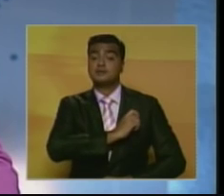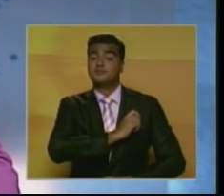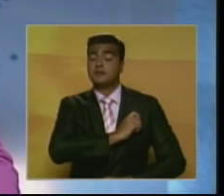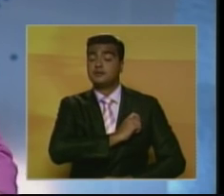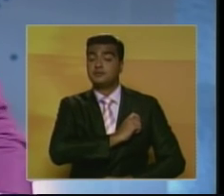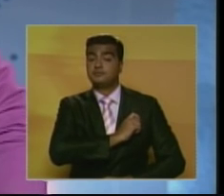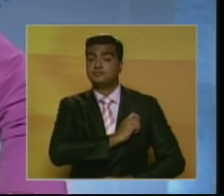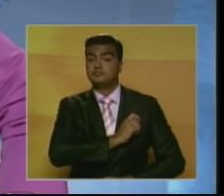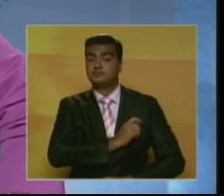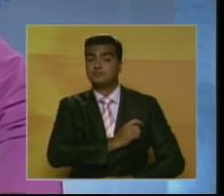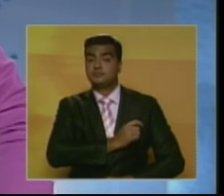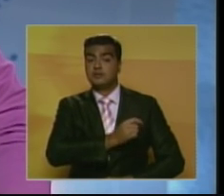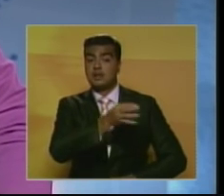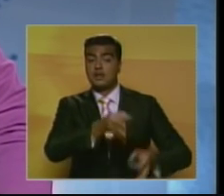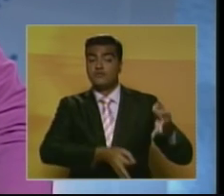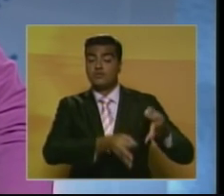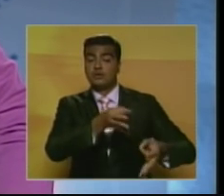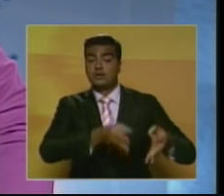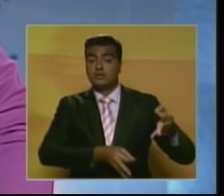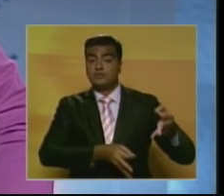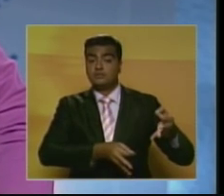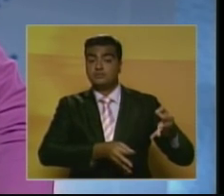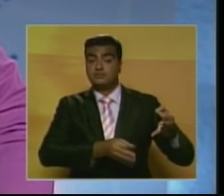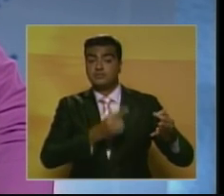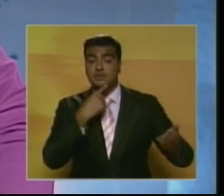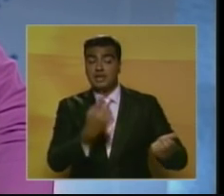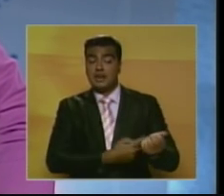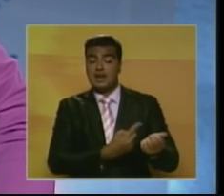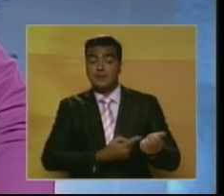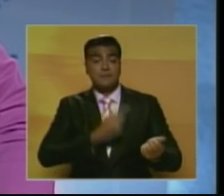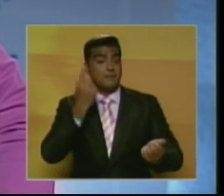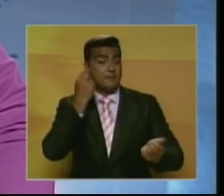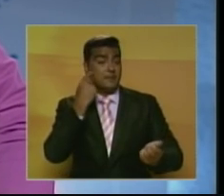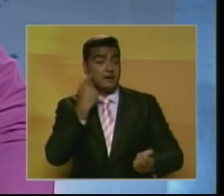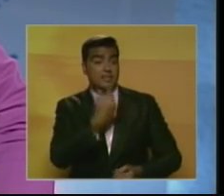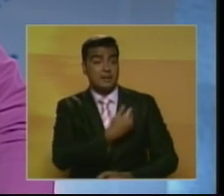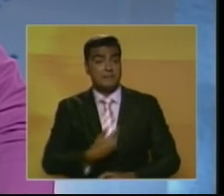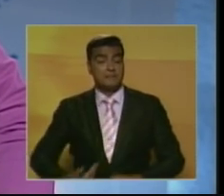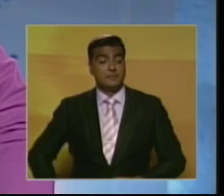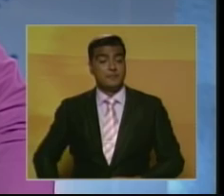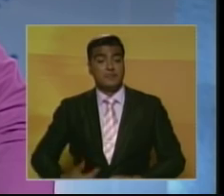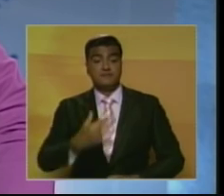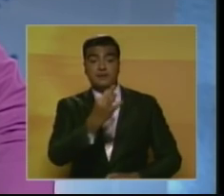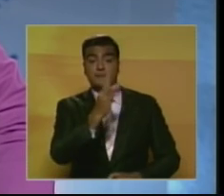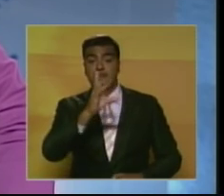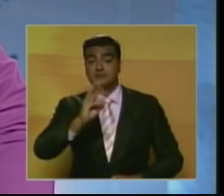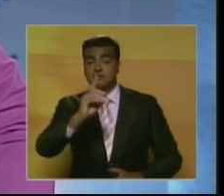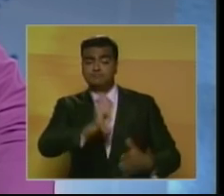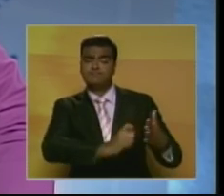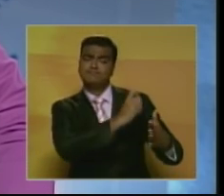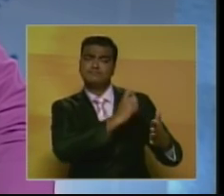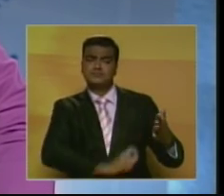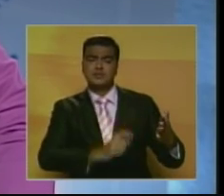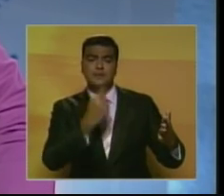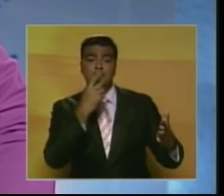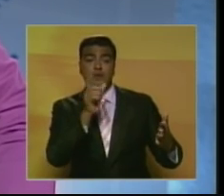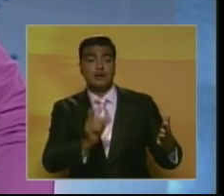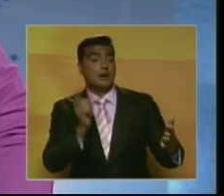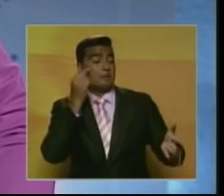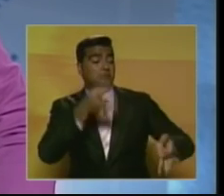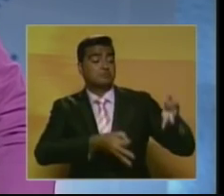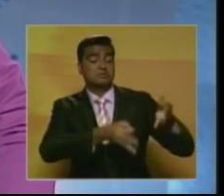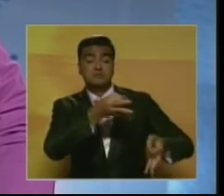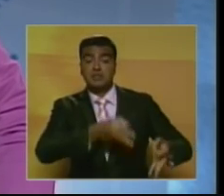María Silva, abogado defensor de la infanta Cristina, hermana del rey Felipe VI, solicitó la nulidad de la acusación por la que la monarca es